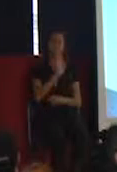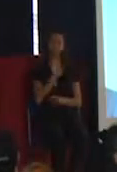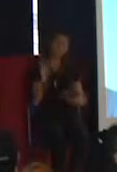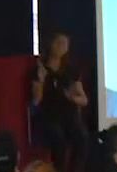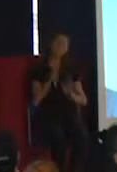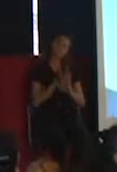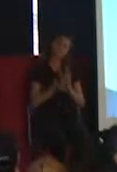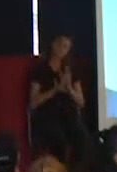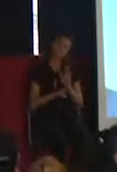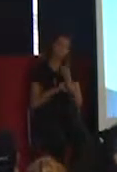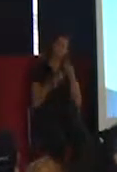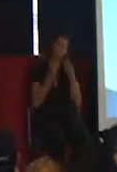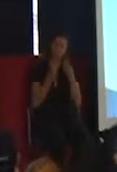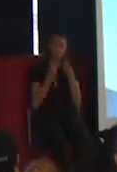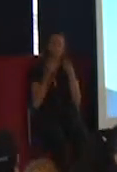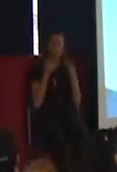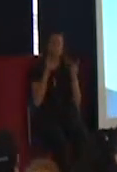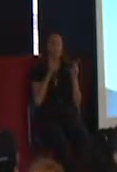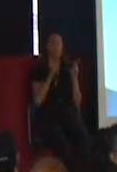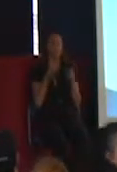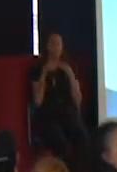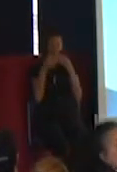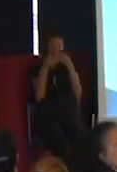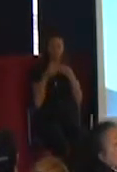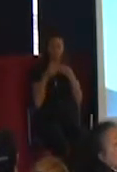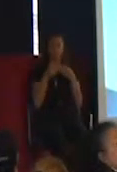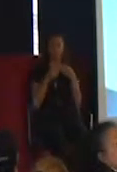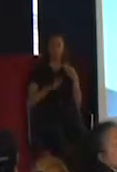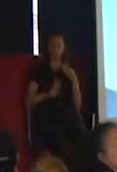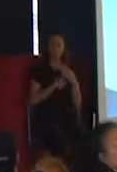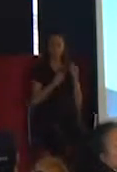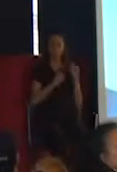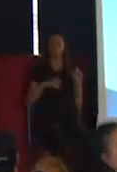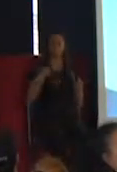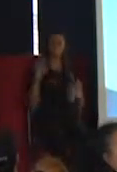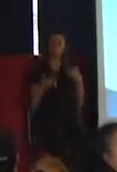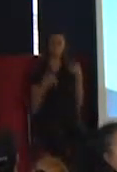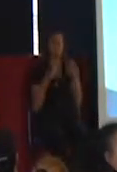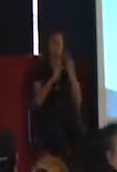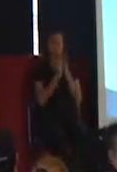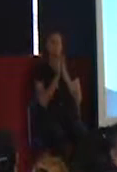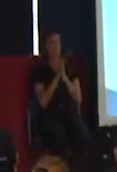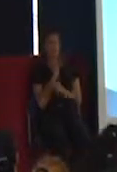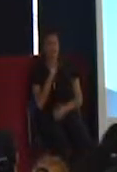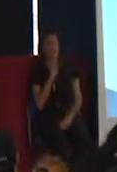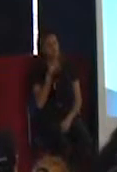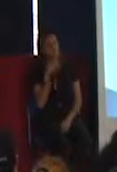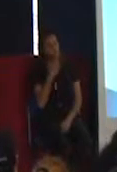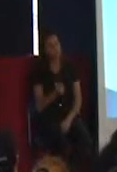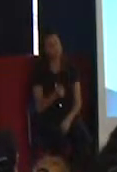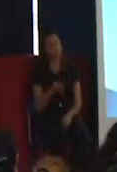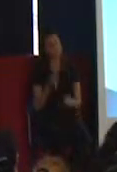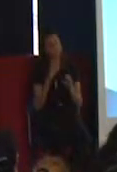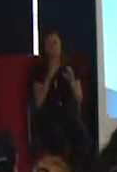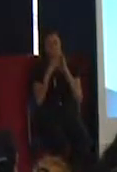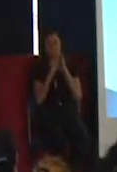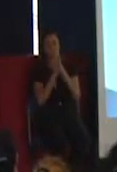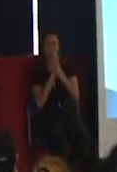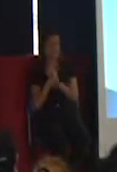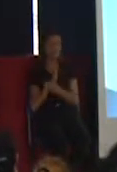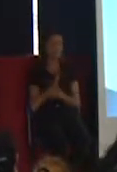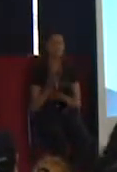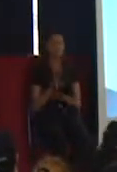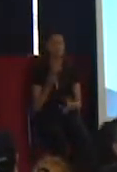reglamentos para que las personas con discapacidad disfruten de esa información y de esas